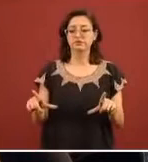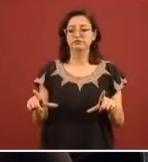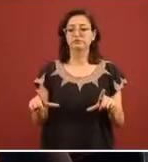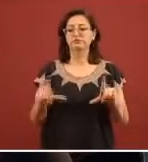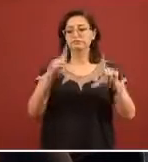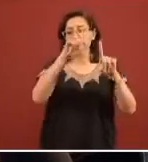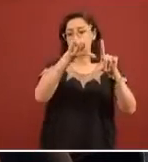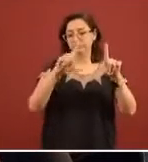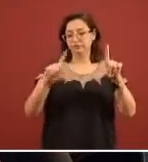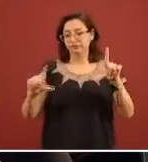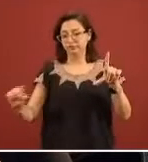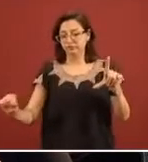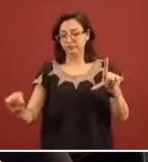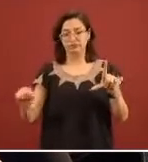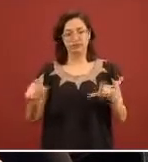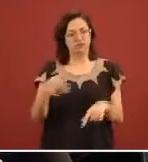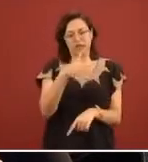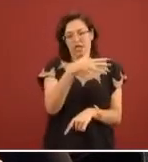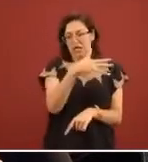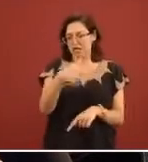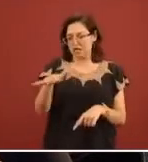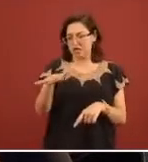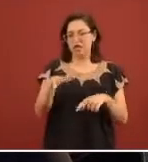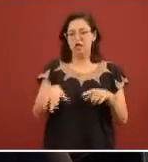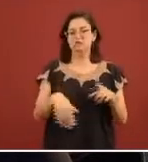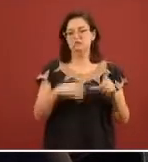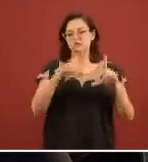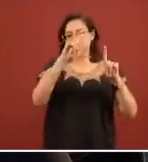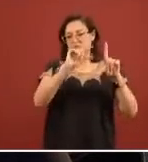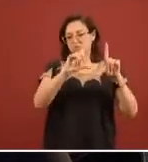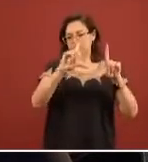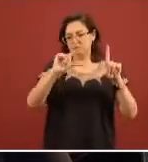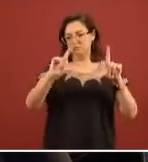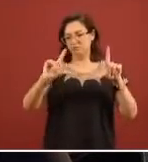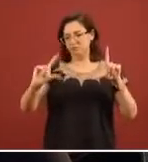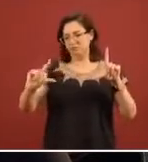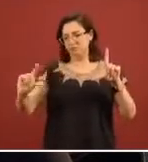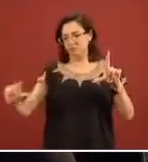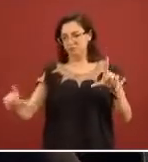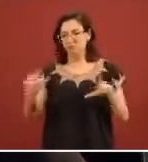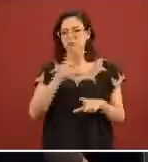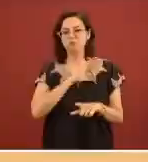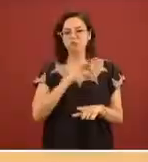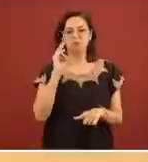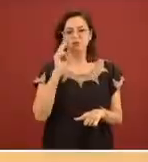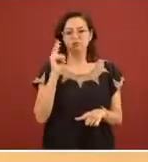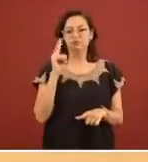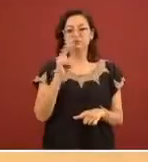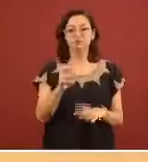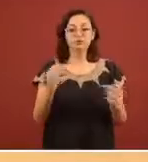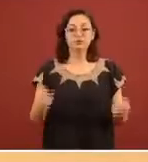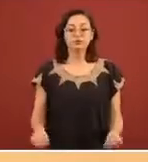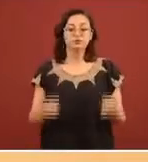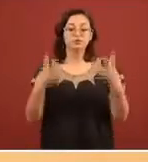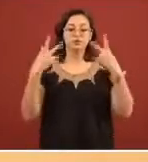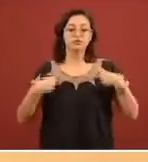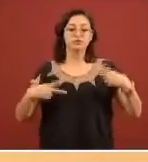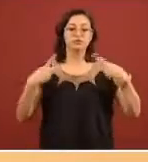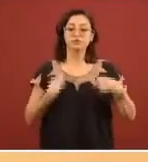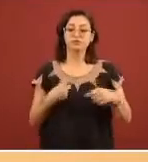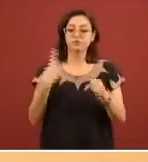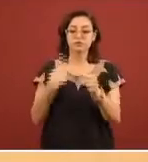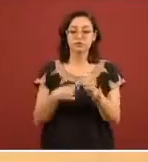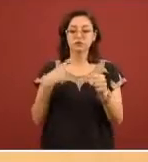esta distribución. Bueno, este es el mapa por barras para que ustedes puedan tener en la estadística los números totales que se